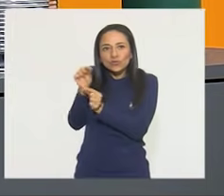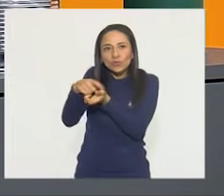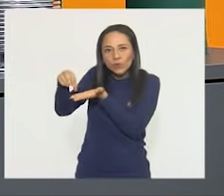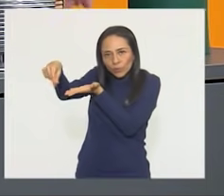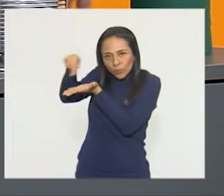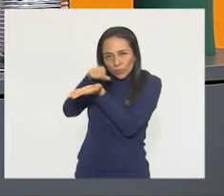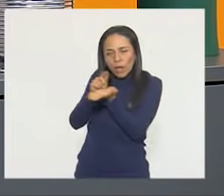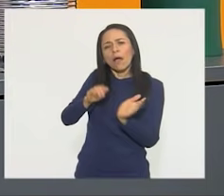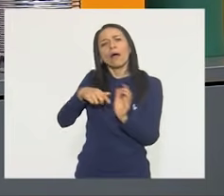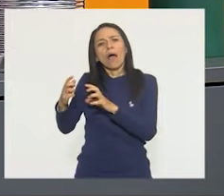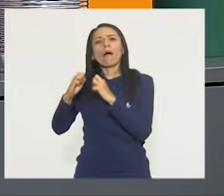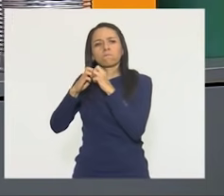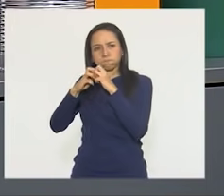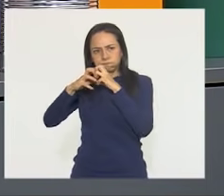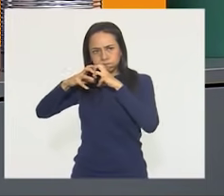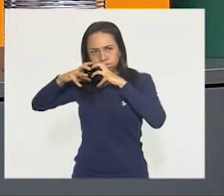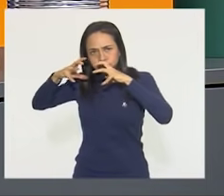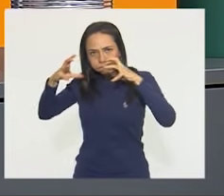globo.